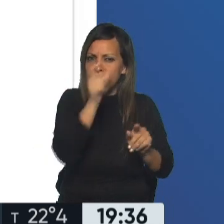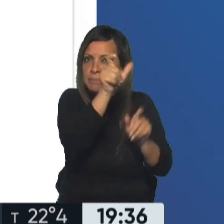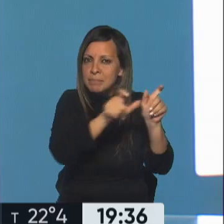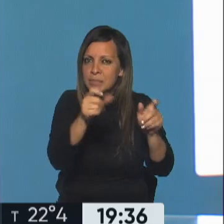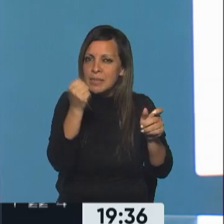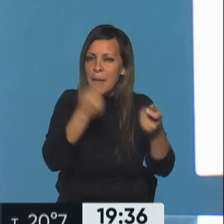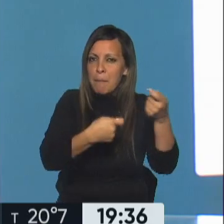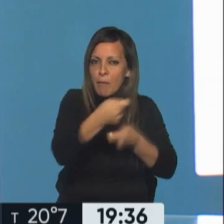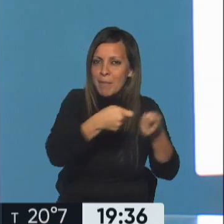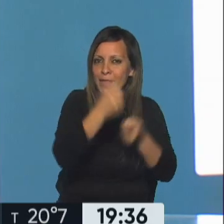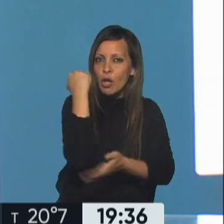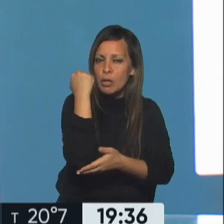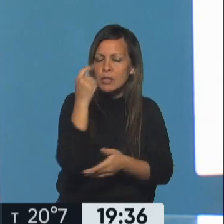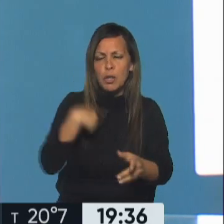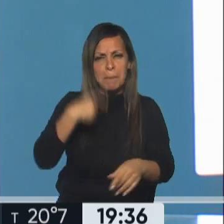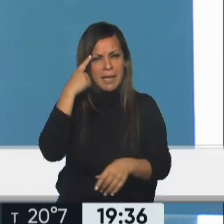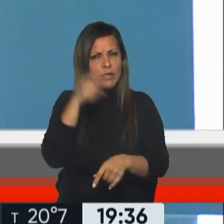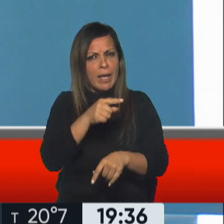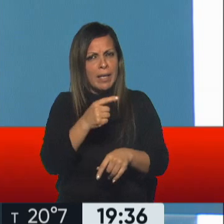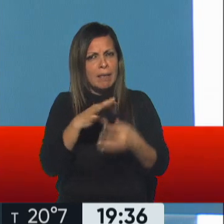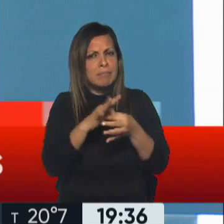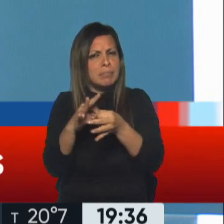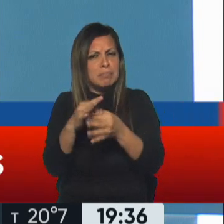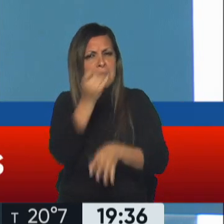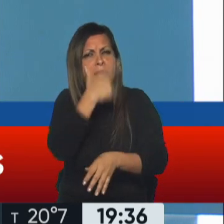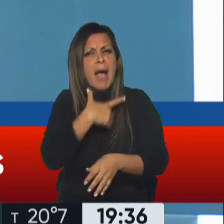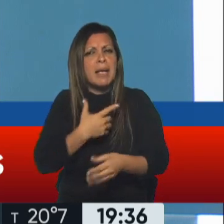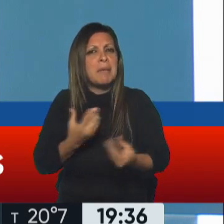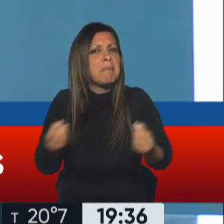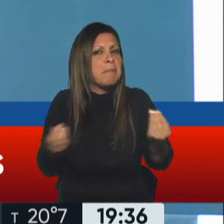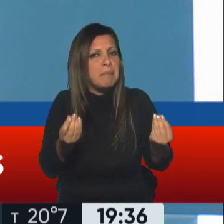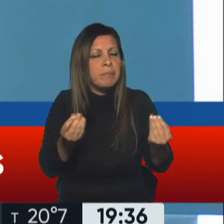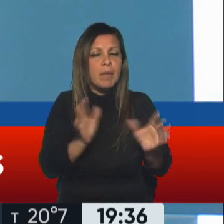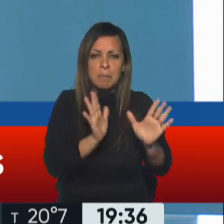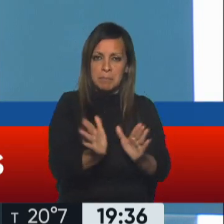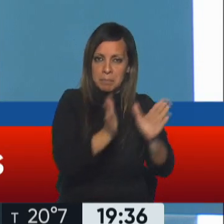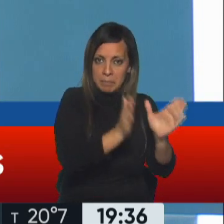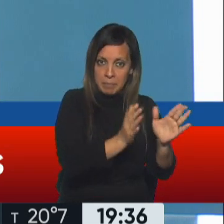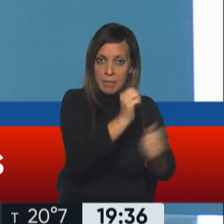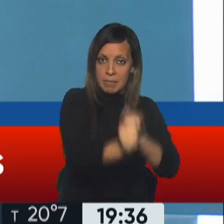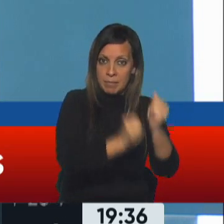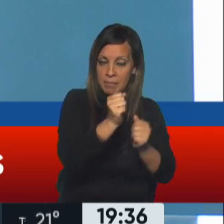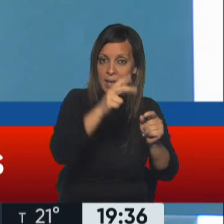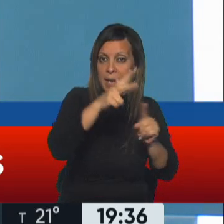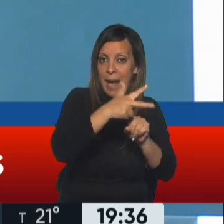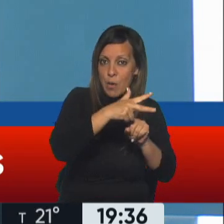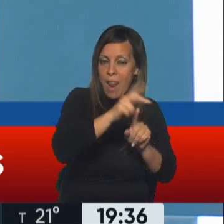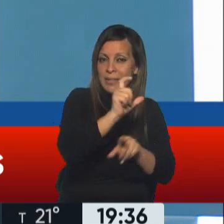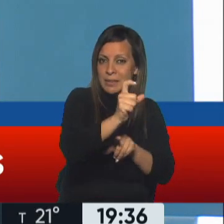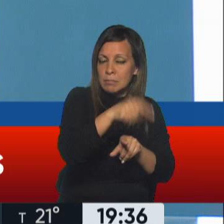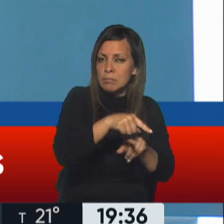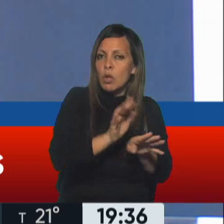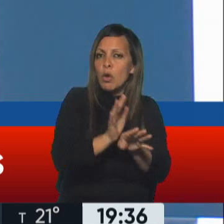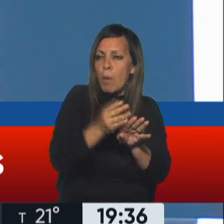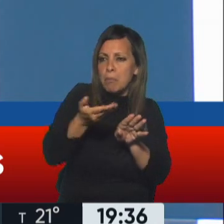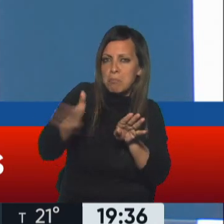¿en qué posición queda Mauricio Macri? ¿No es cierto? Porque digo, por un lado tenés a Molinos Cañuelas como desapegándose de la